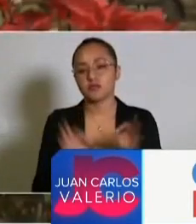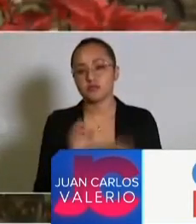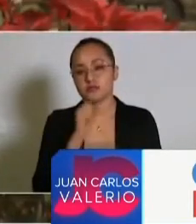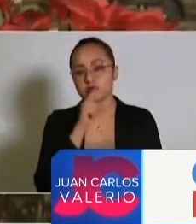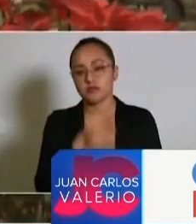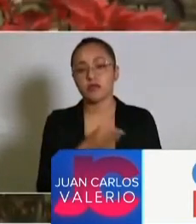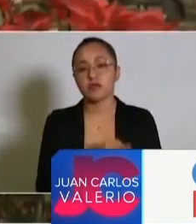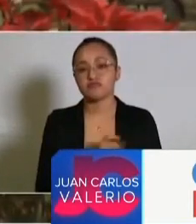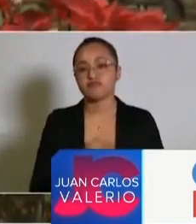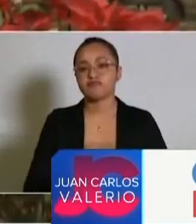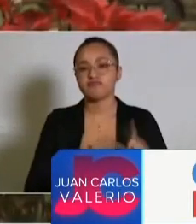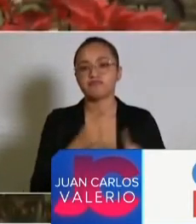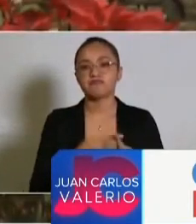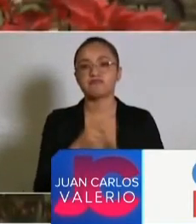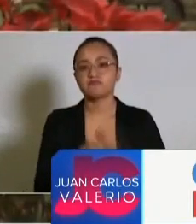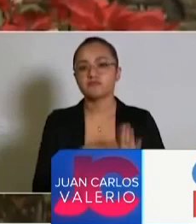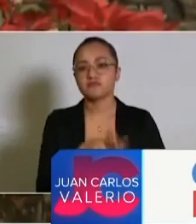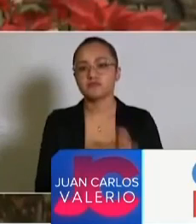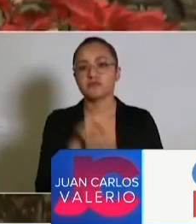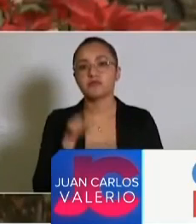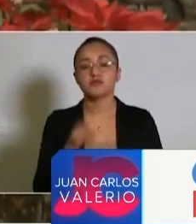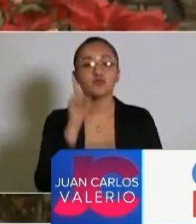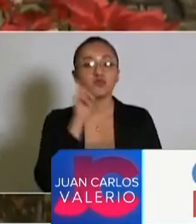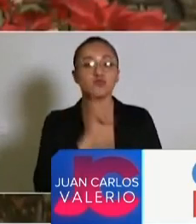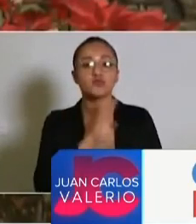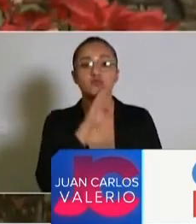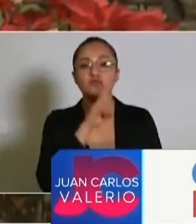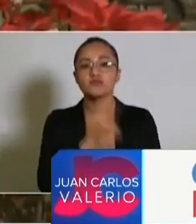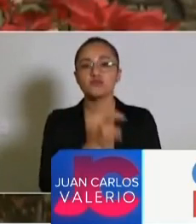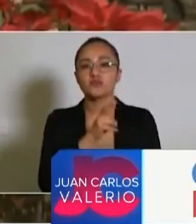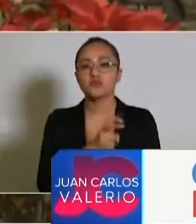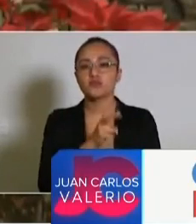parecer sube este video es la madrastra.